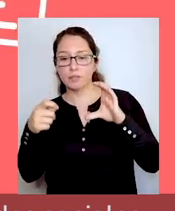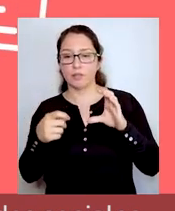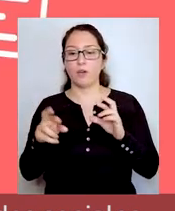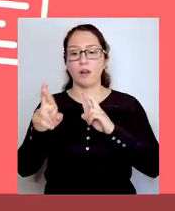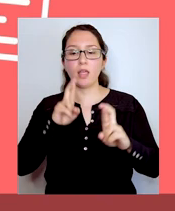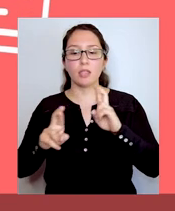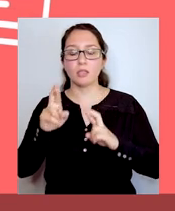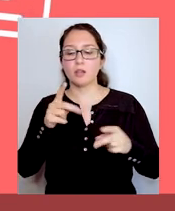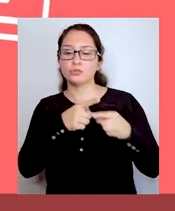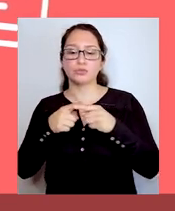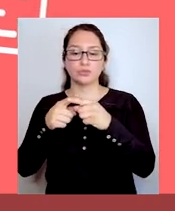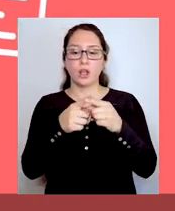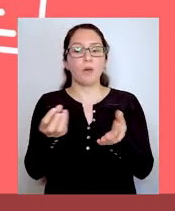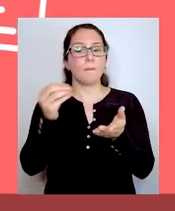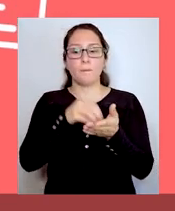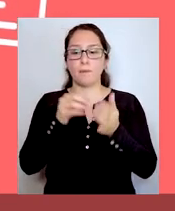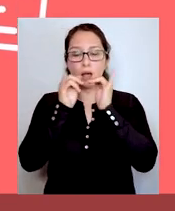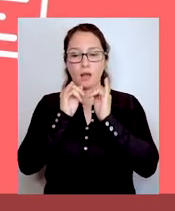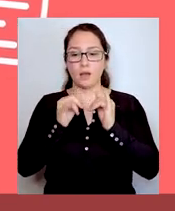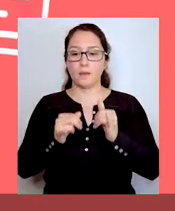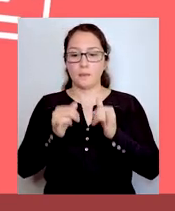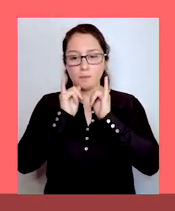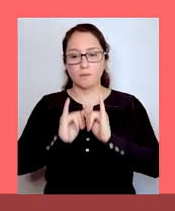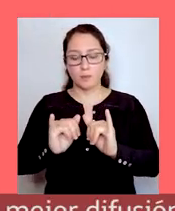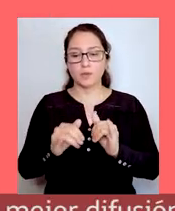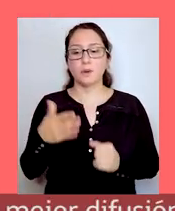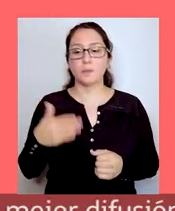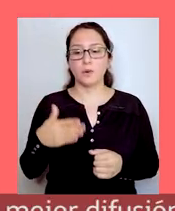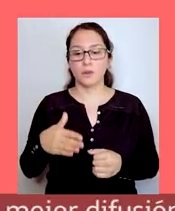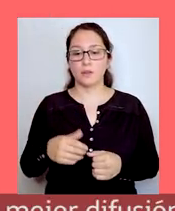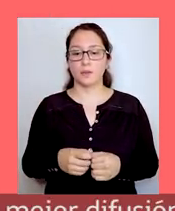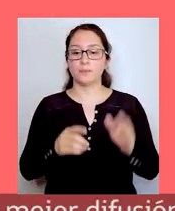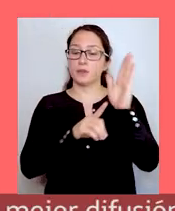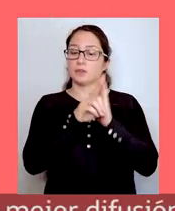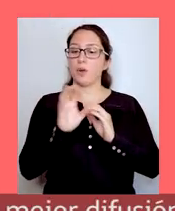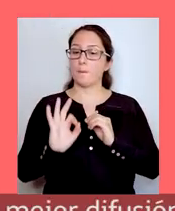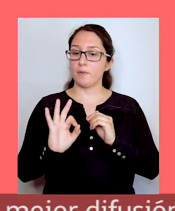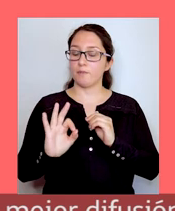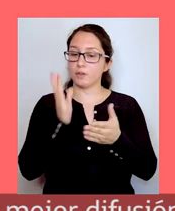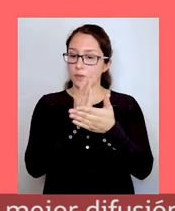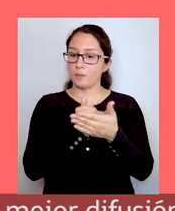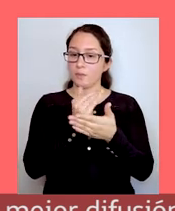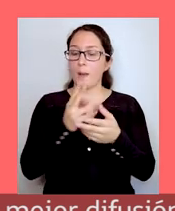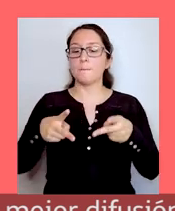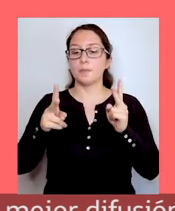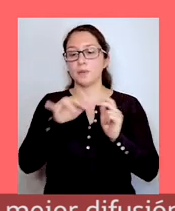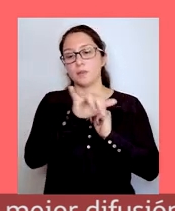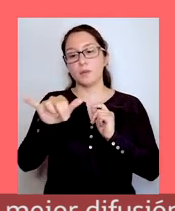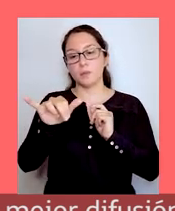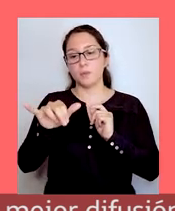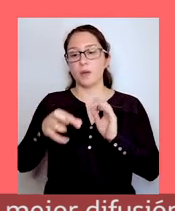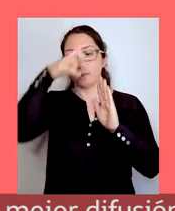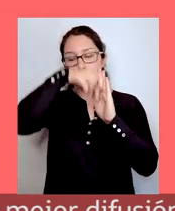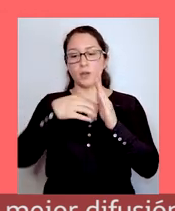redes sociales, uno de los canales de información más efectivos. El óptimo desarrollo de una estrategia de marketing permitirá a tu